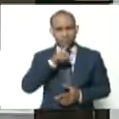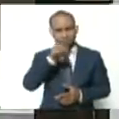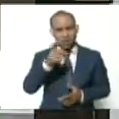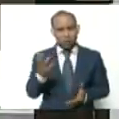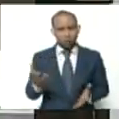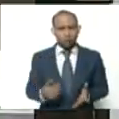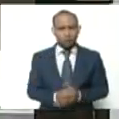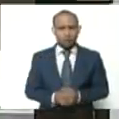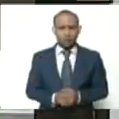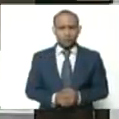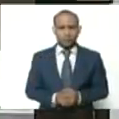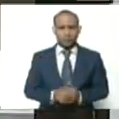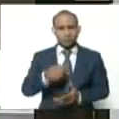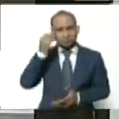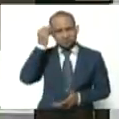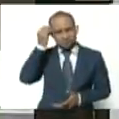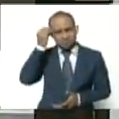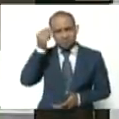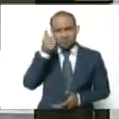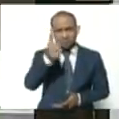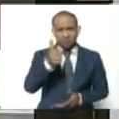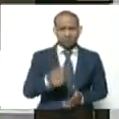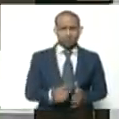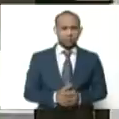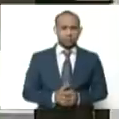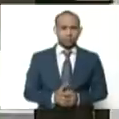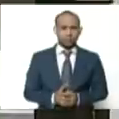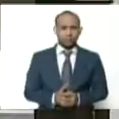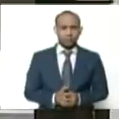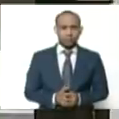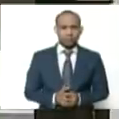Preguntémonos. Pensemos bien, pensemos.